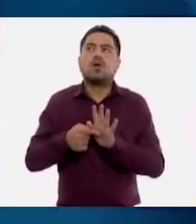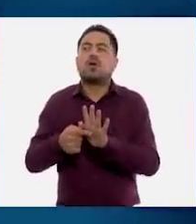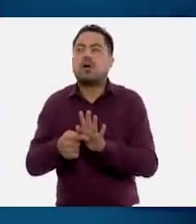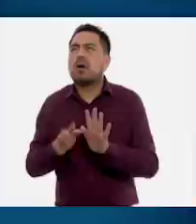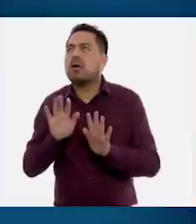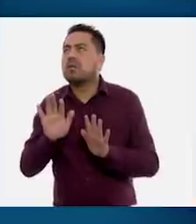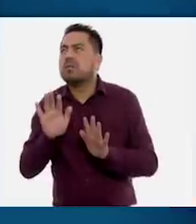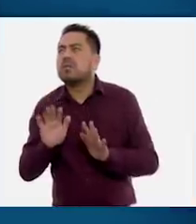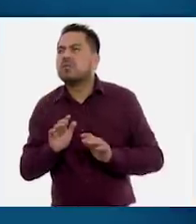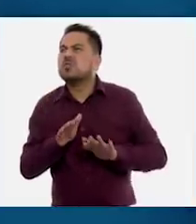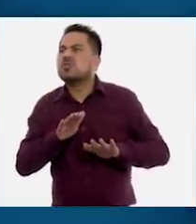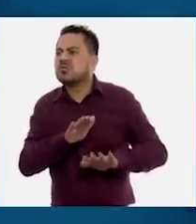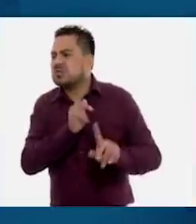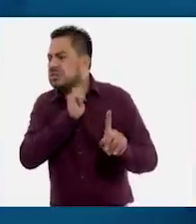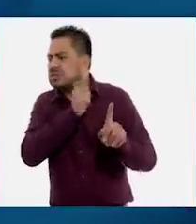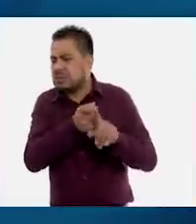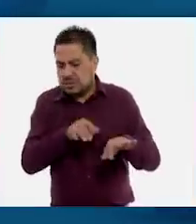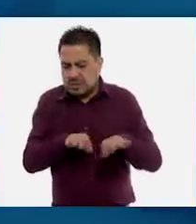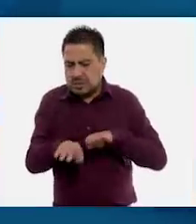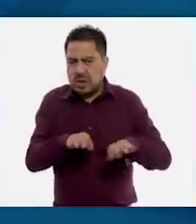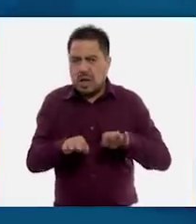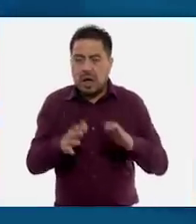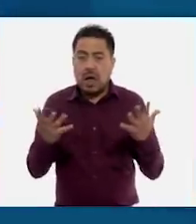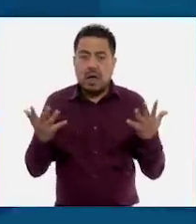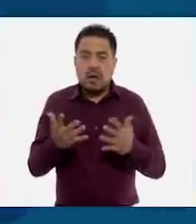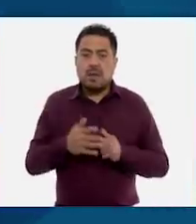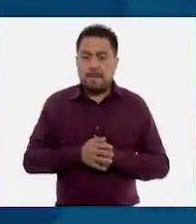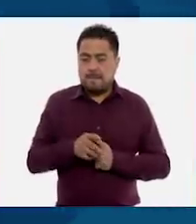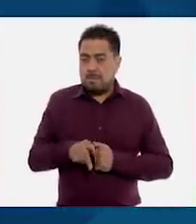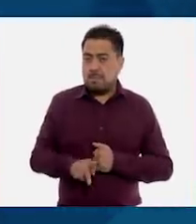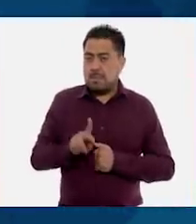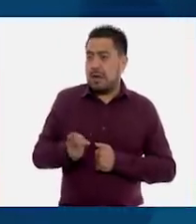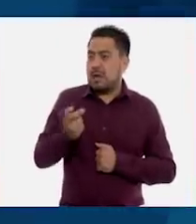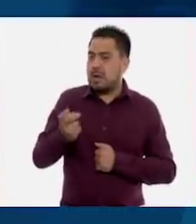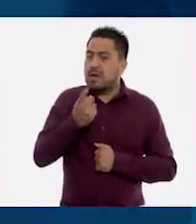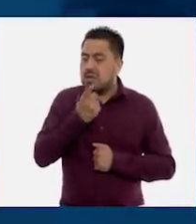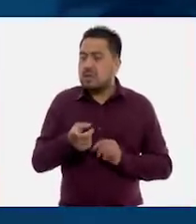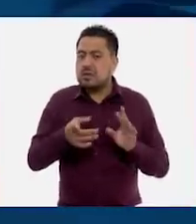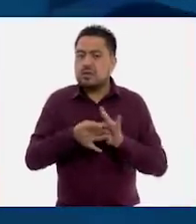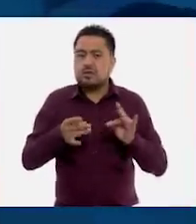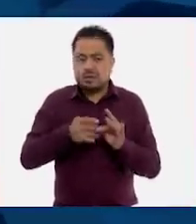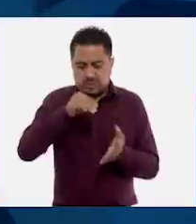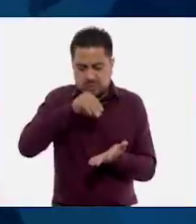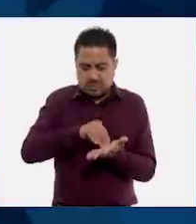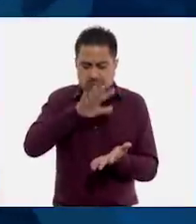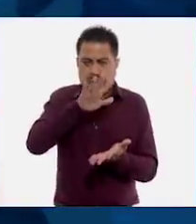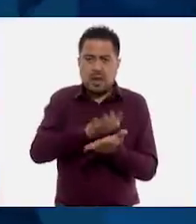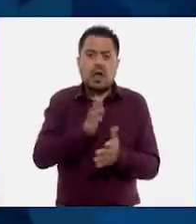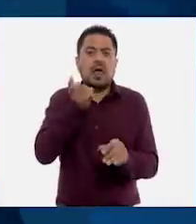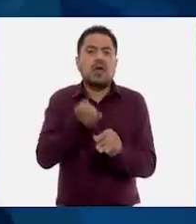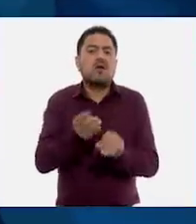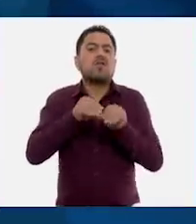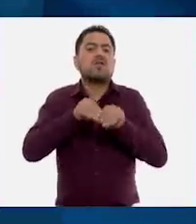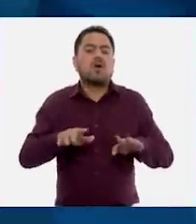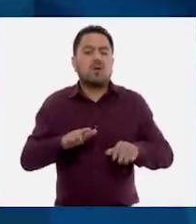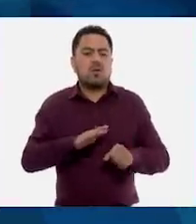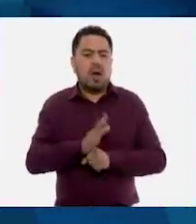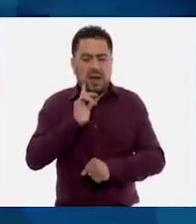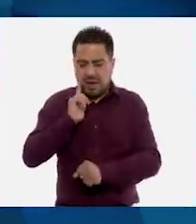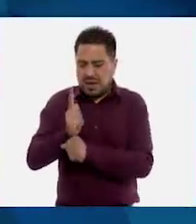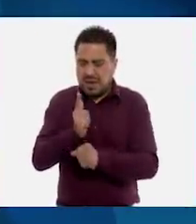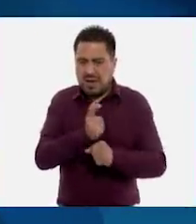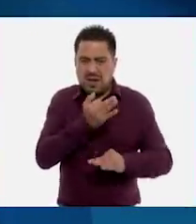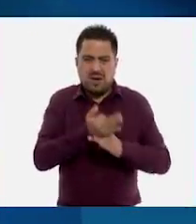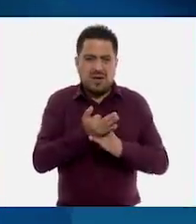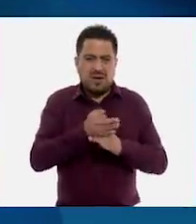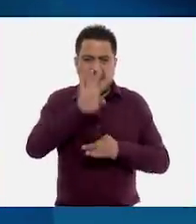informando sobre su trabajo, pero ella dice que registra la información que vemos en